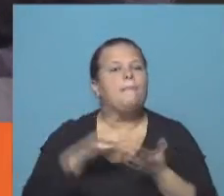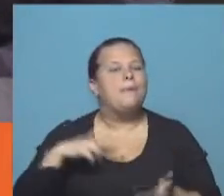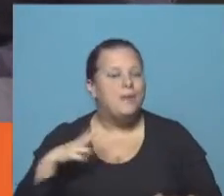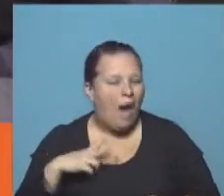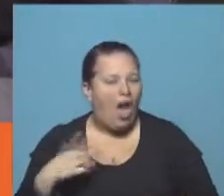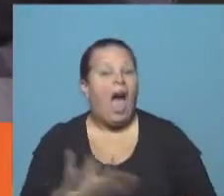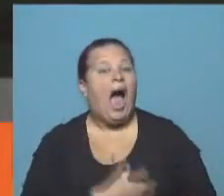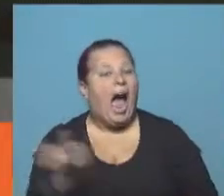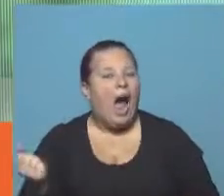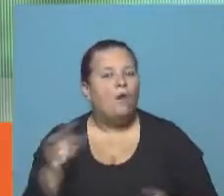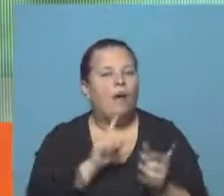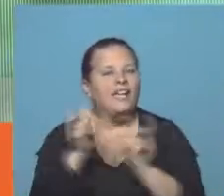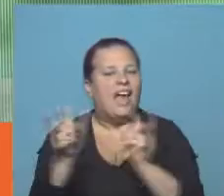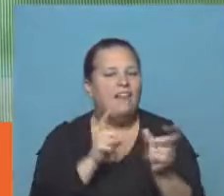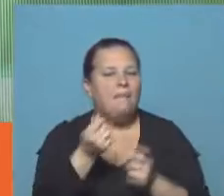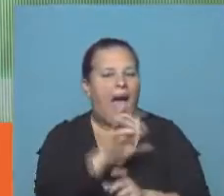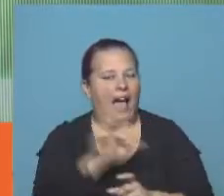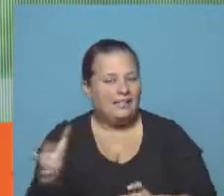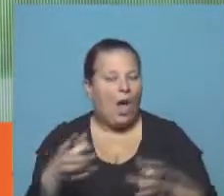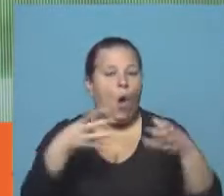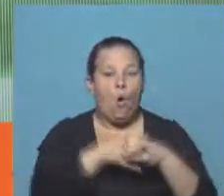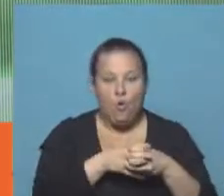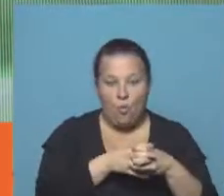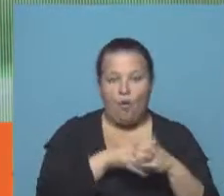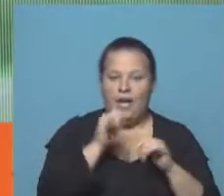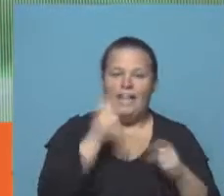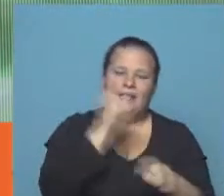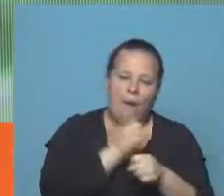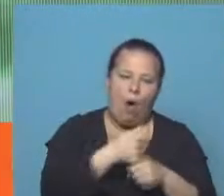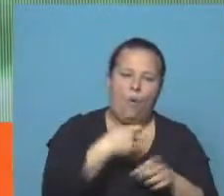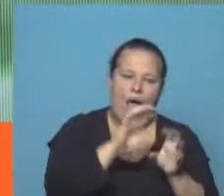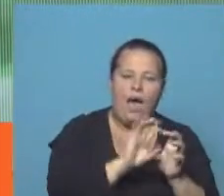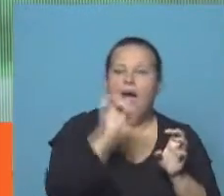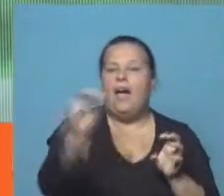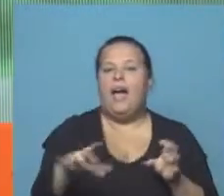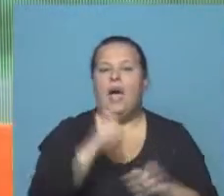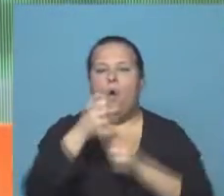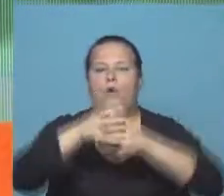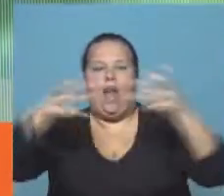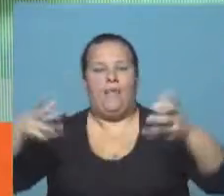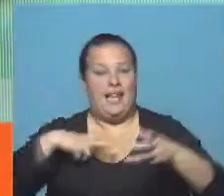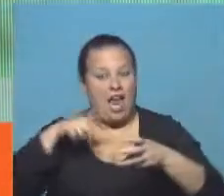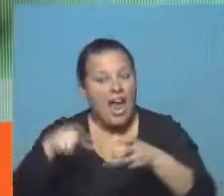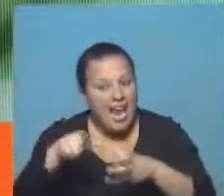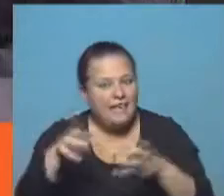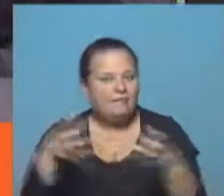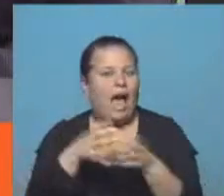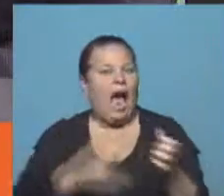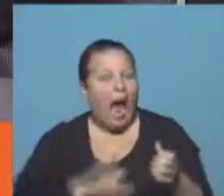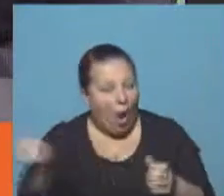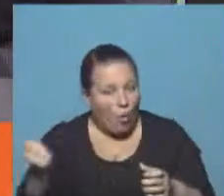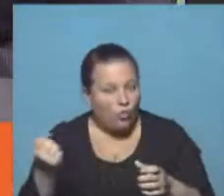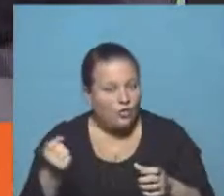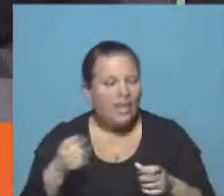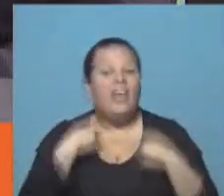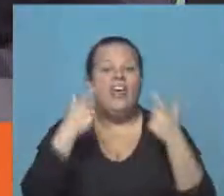El ajuste se da por transferencia de recursos desde sectores, como decía antes, trabajadores, jubilados, hacia grandes grupos concentrados. Eso te hace un ajuste, te lleva al ajuste,